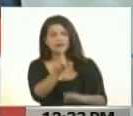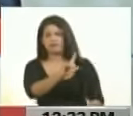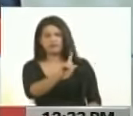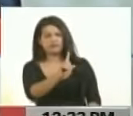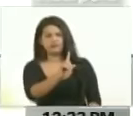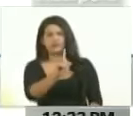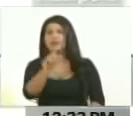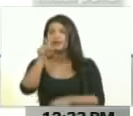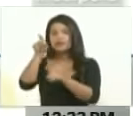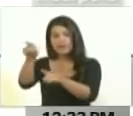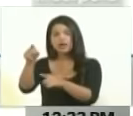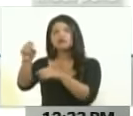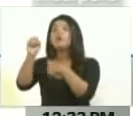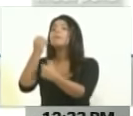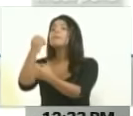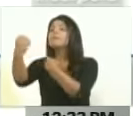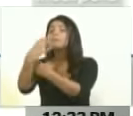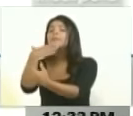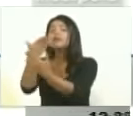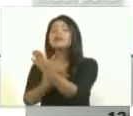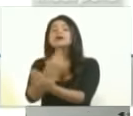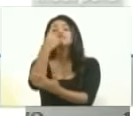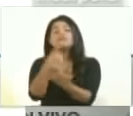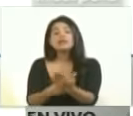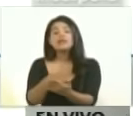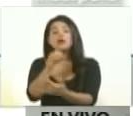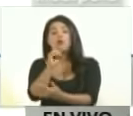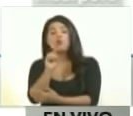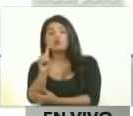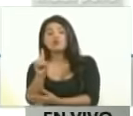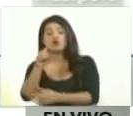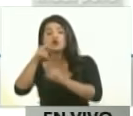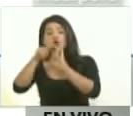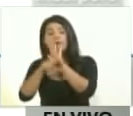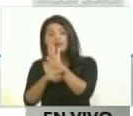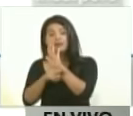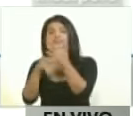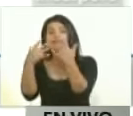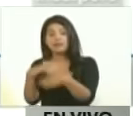que Venezuela ha incorporado 1.001 normas.